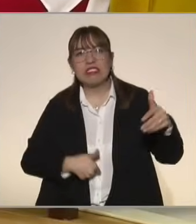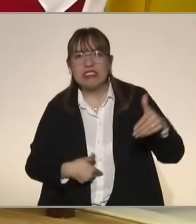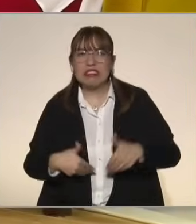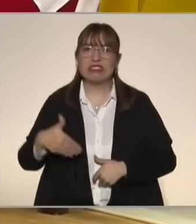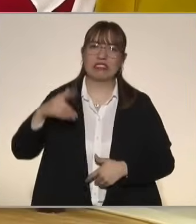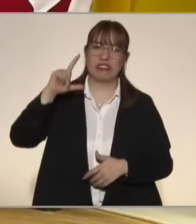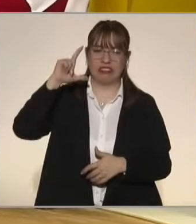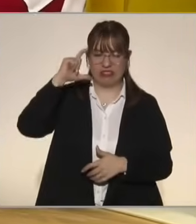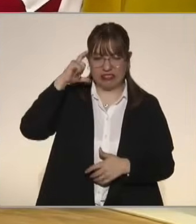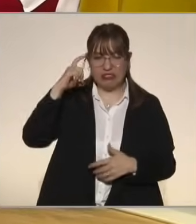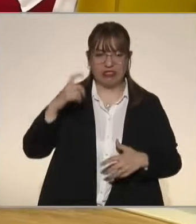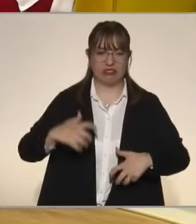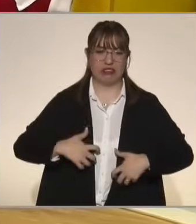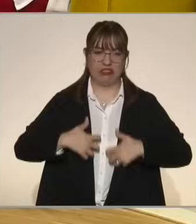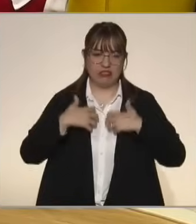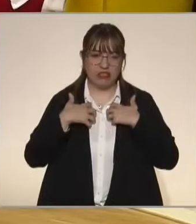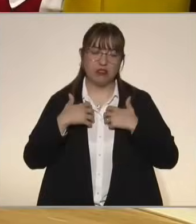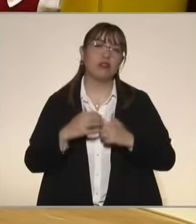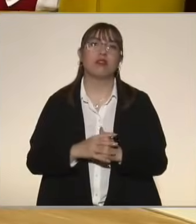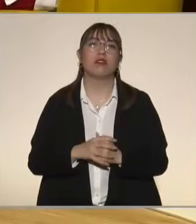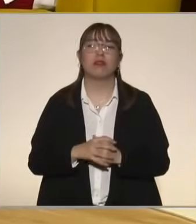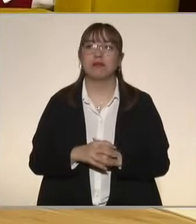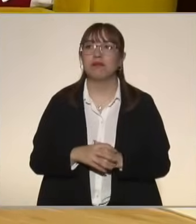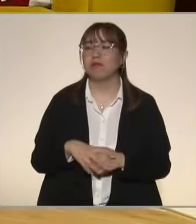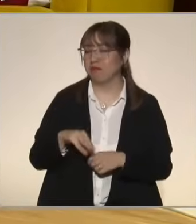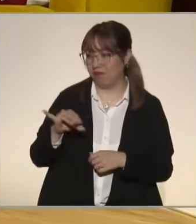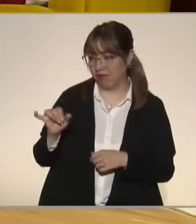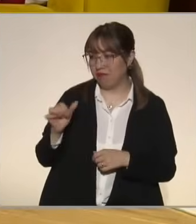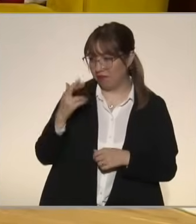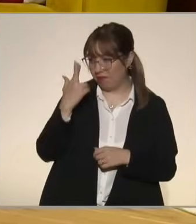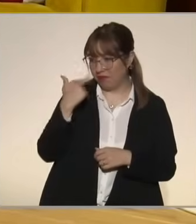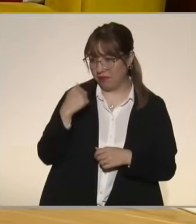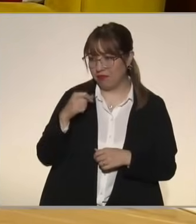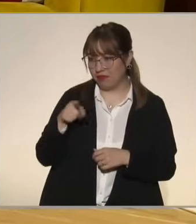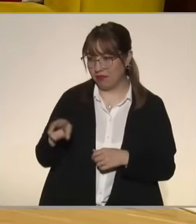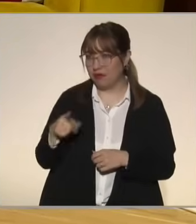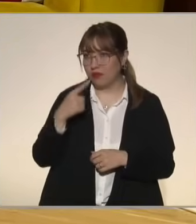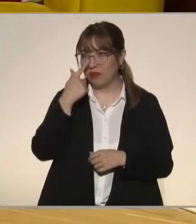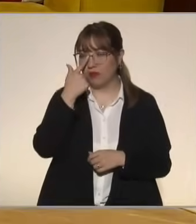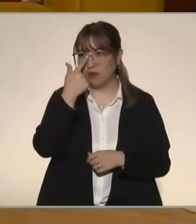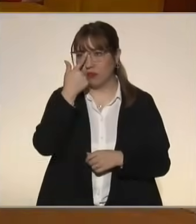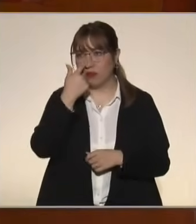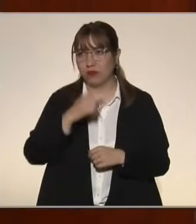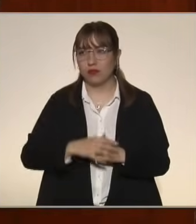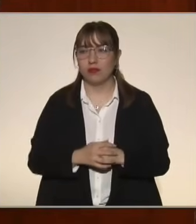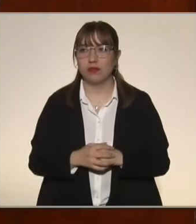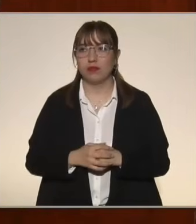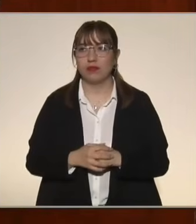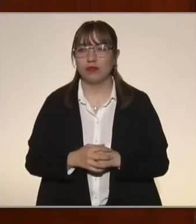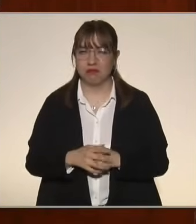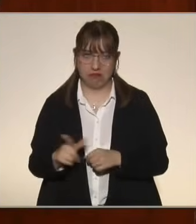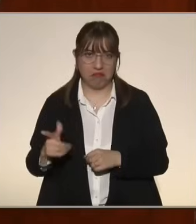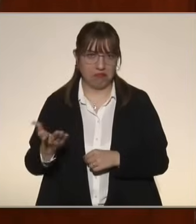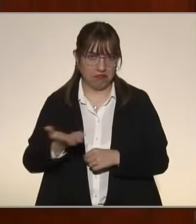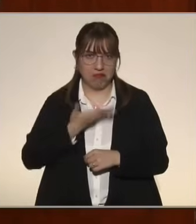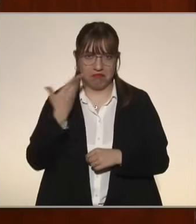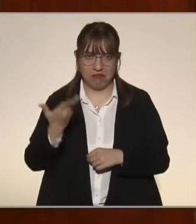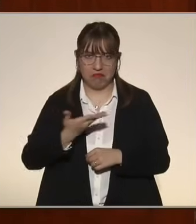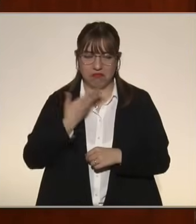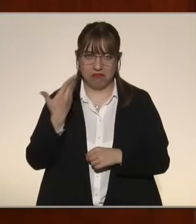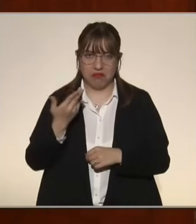es, Cristina. Fíjate que es muy común hacer este enlace entre cierre